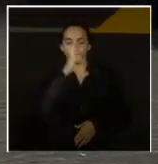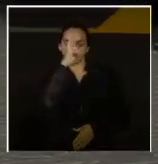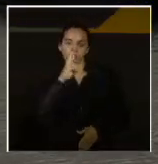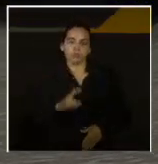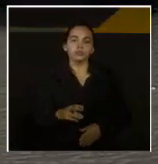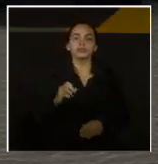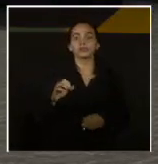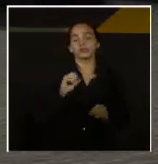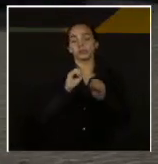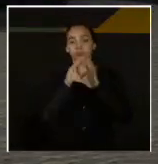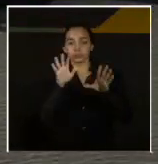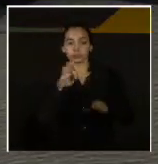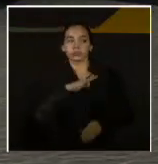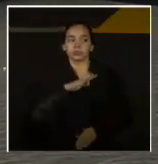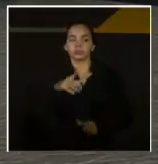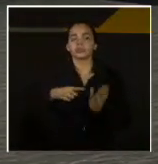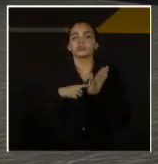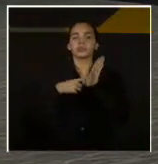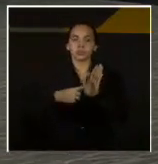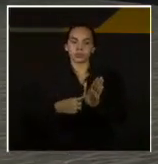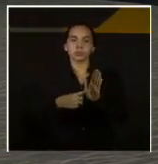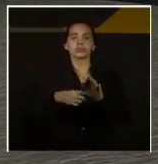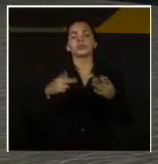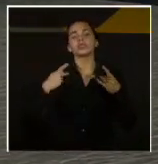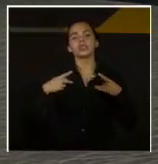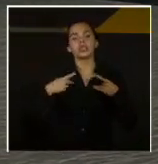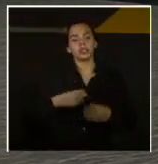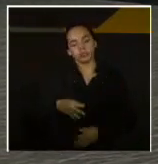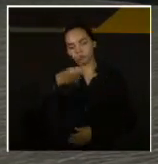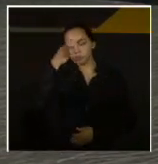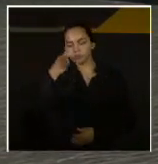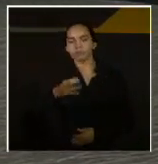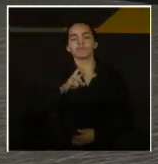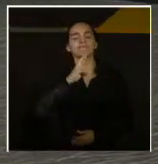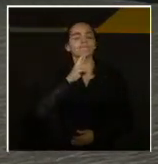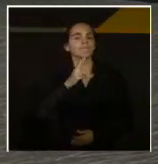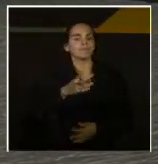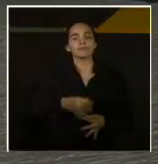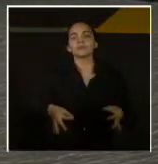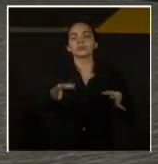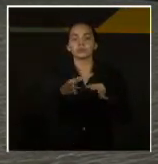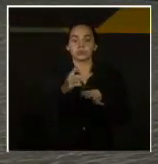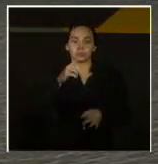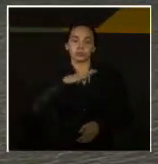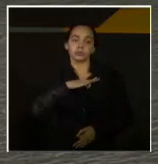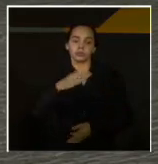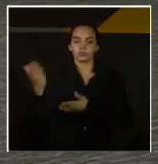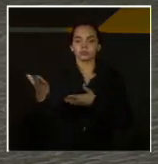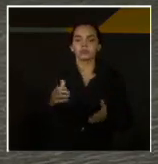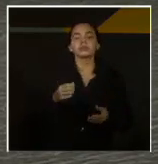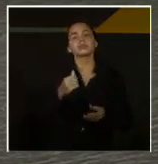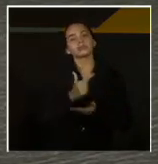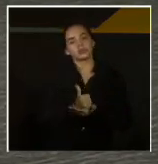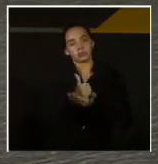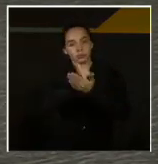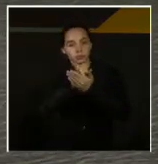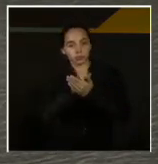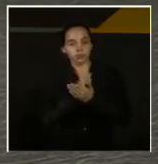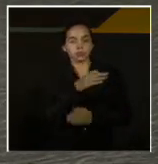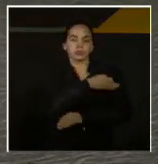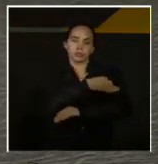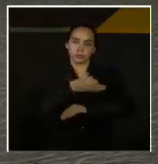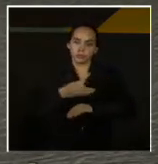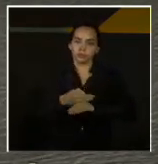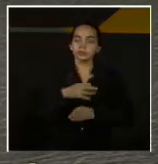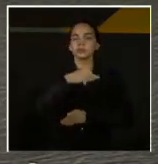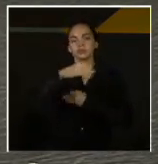operación claras, poniendo la población objetivo, es la mejor manera que puedan llegar los programas sociales con transparencia,